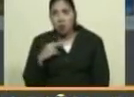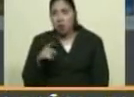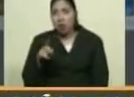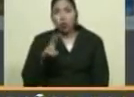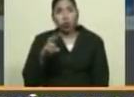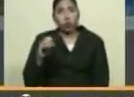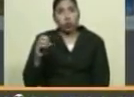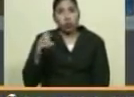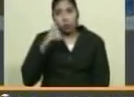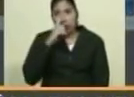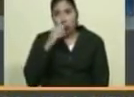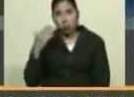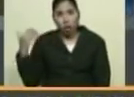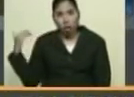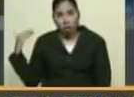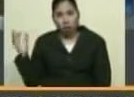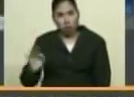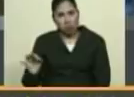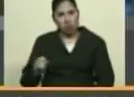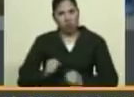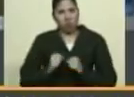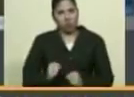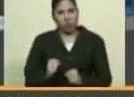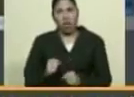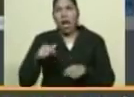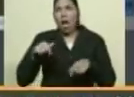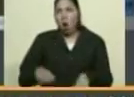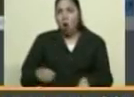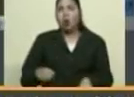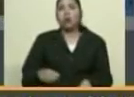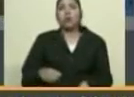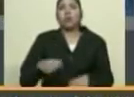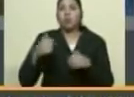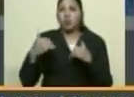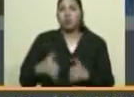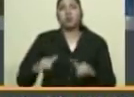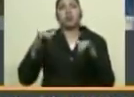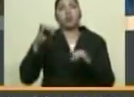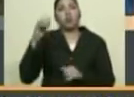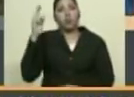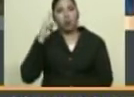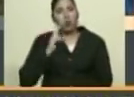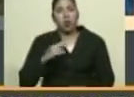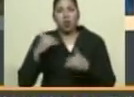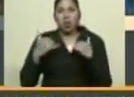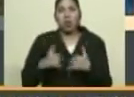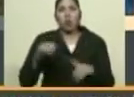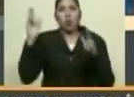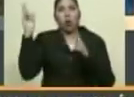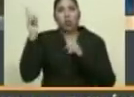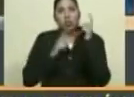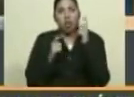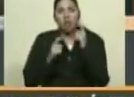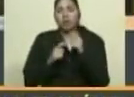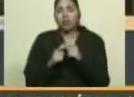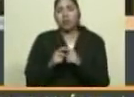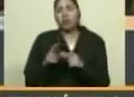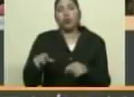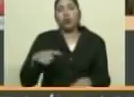de la promoción 85, que el comandante Chávez era el comandante del curso militar, los Centauros, del comandante